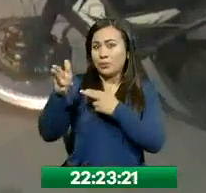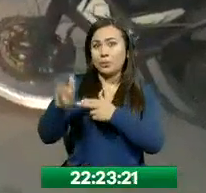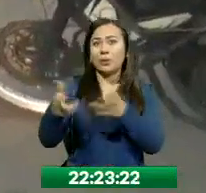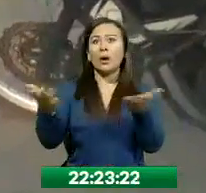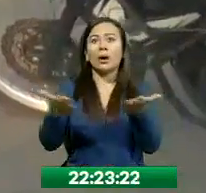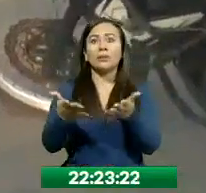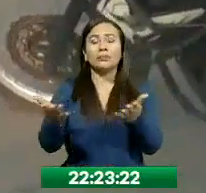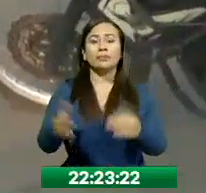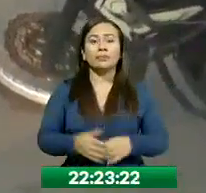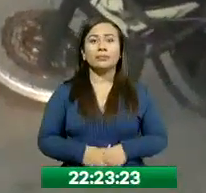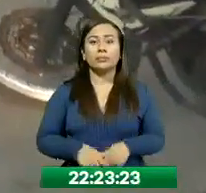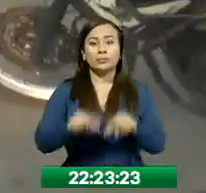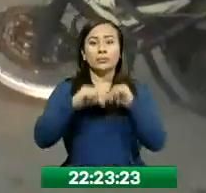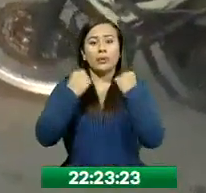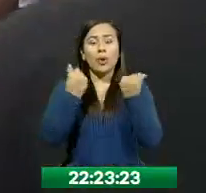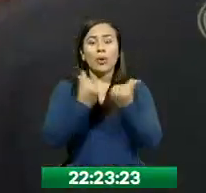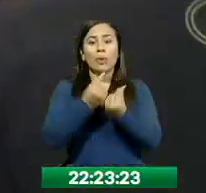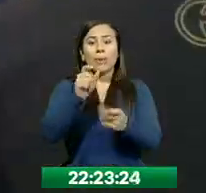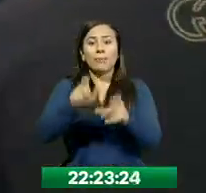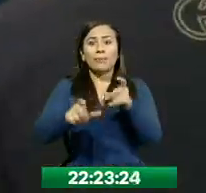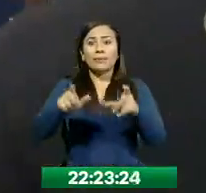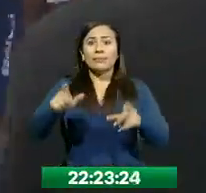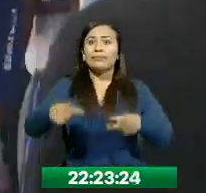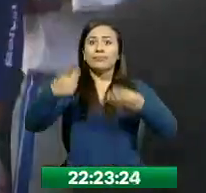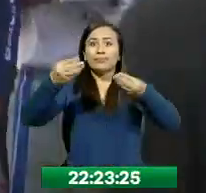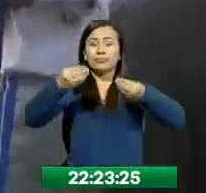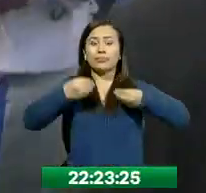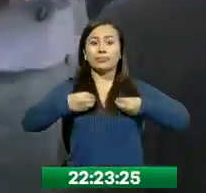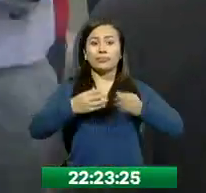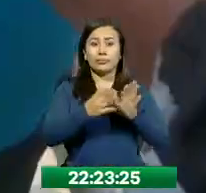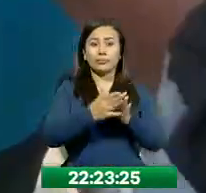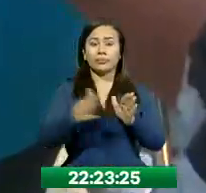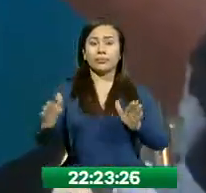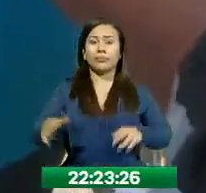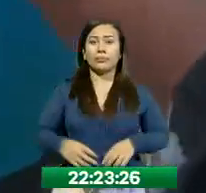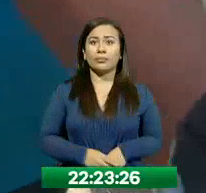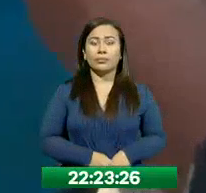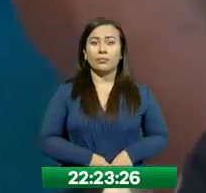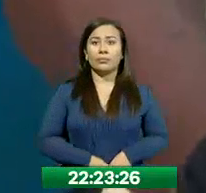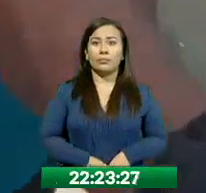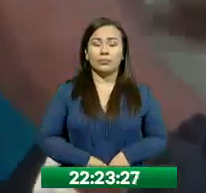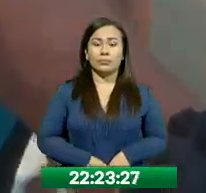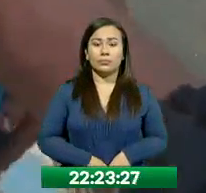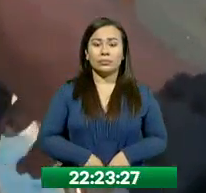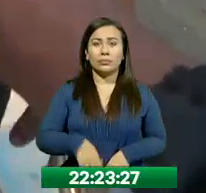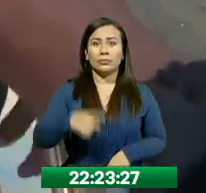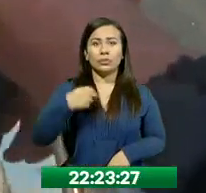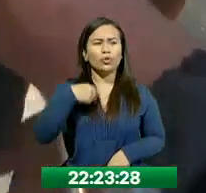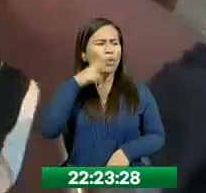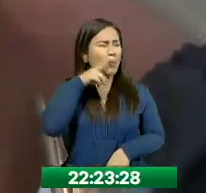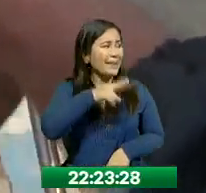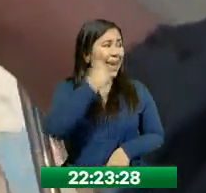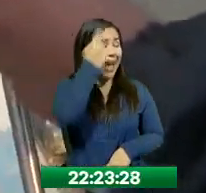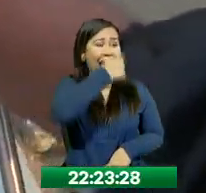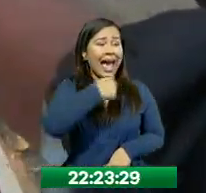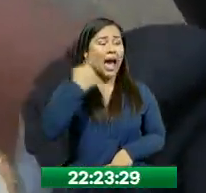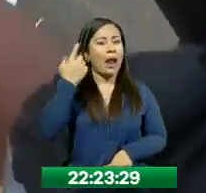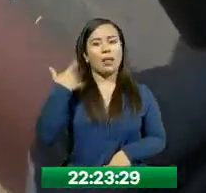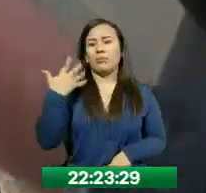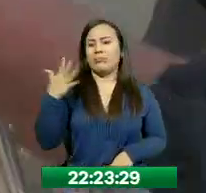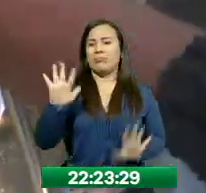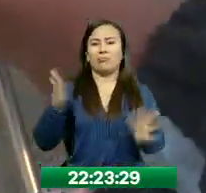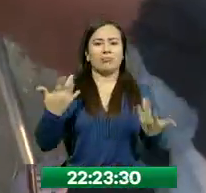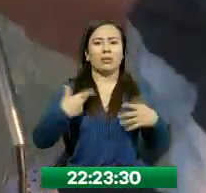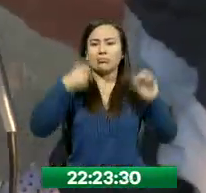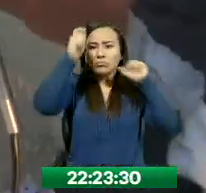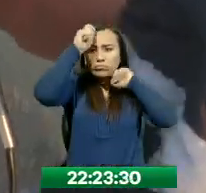empezaron a disparar a un grupo de personas que se encontraban reunidas. Andaban encapuchados. Y dice que han atado a mi sobrino